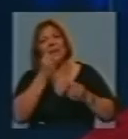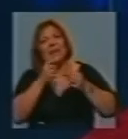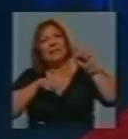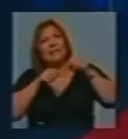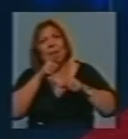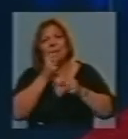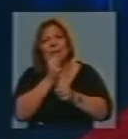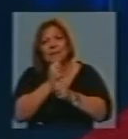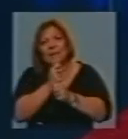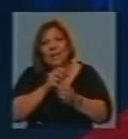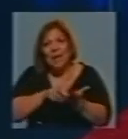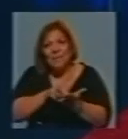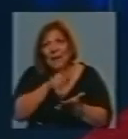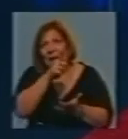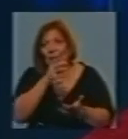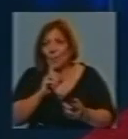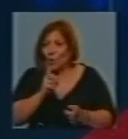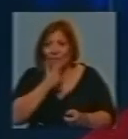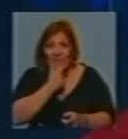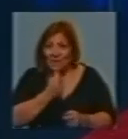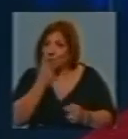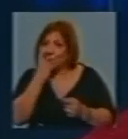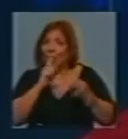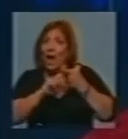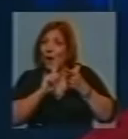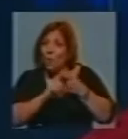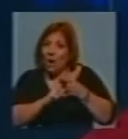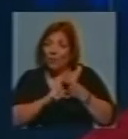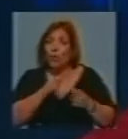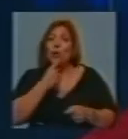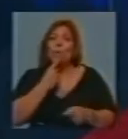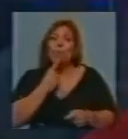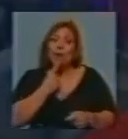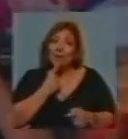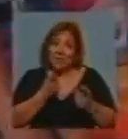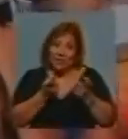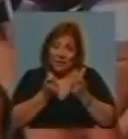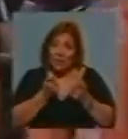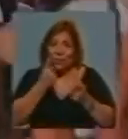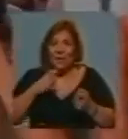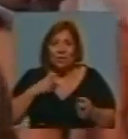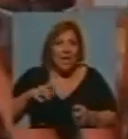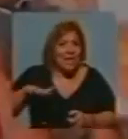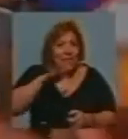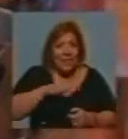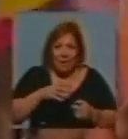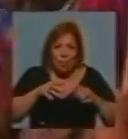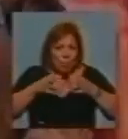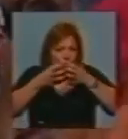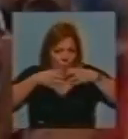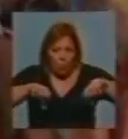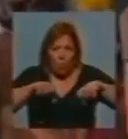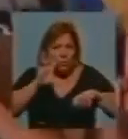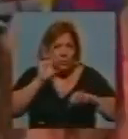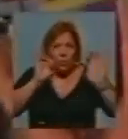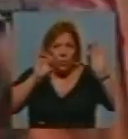gestionar, porque no es fácil sin llegar a acuerdos políticos con la oposición y sobre todo con una sociedad profundamente dividida, como nos lo